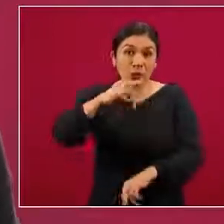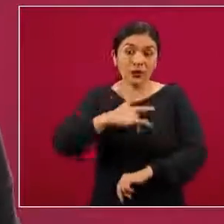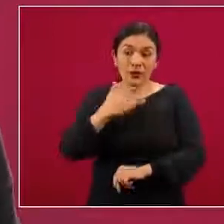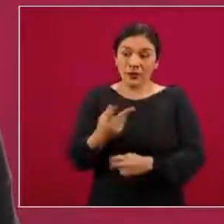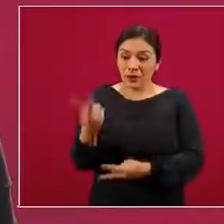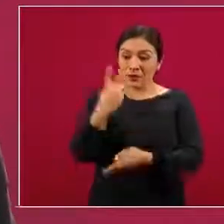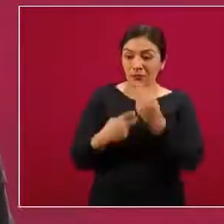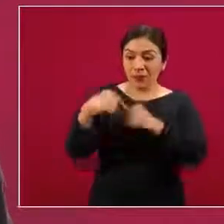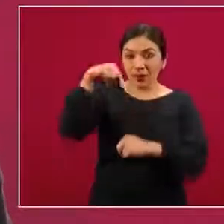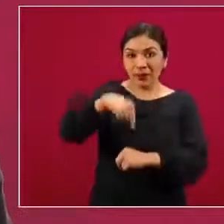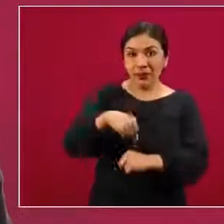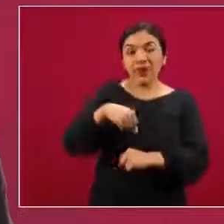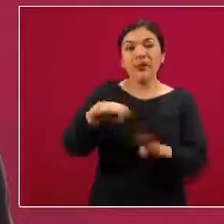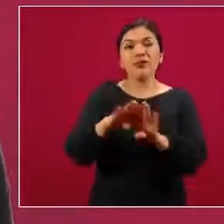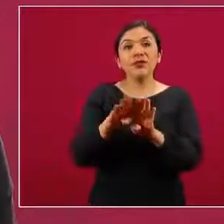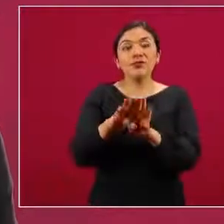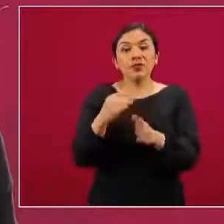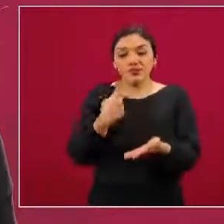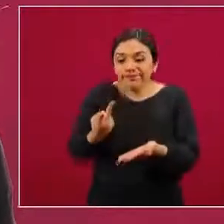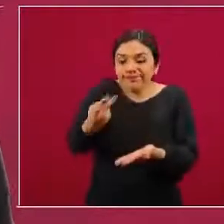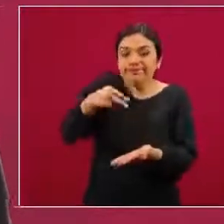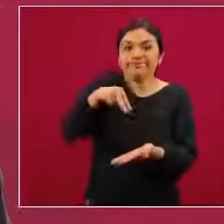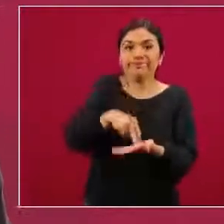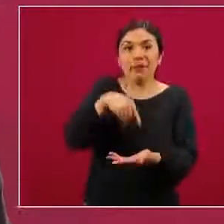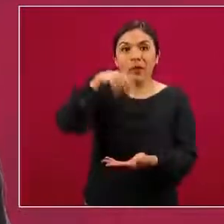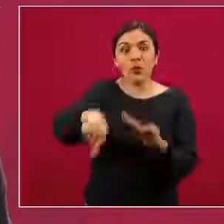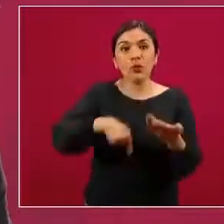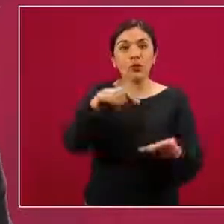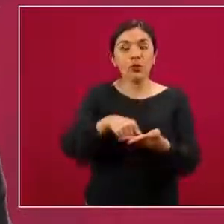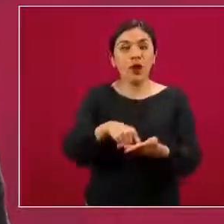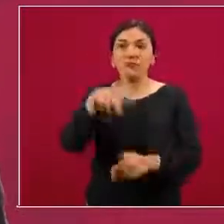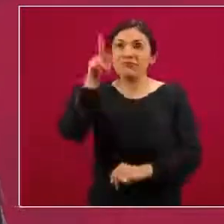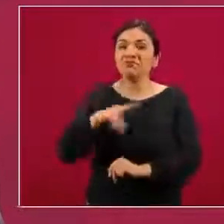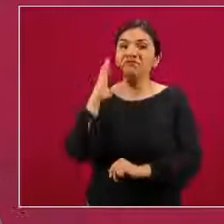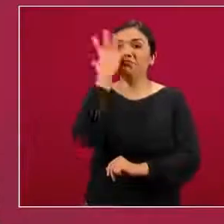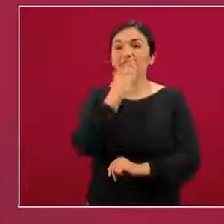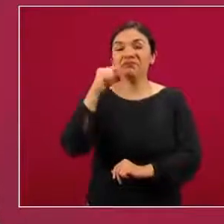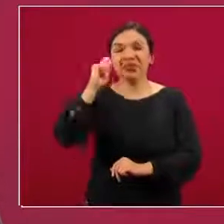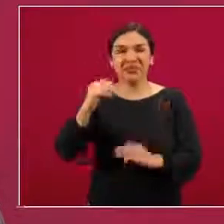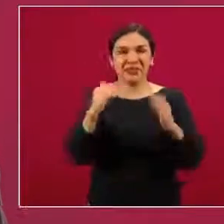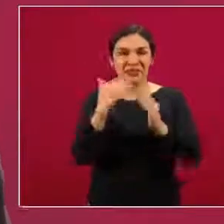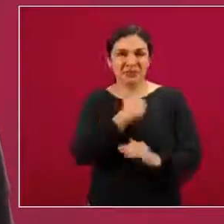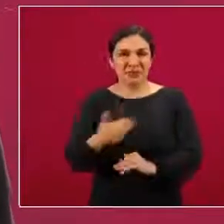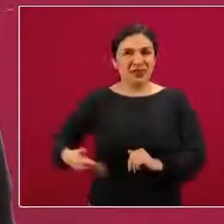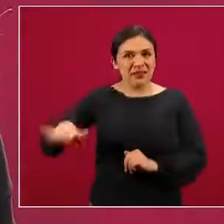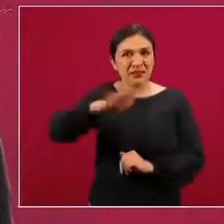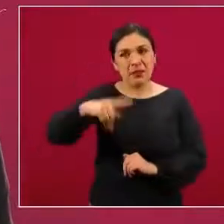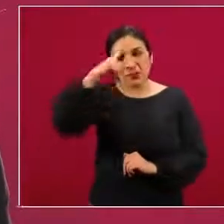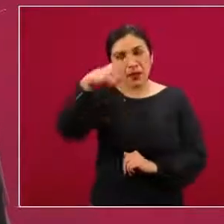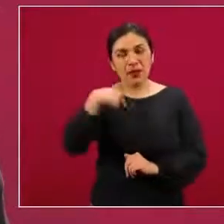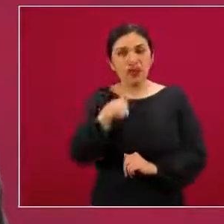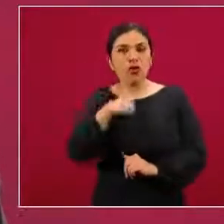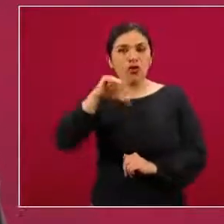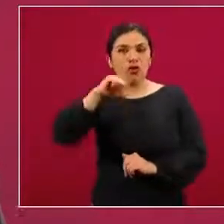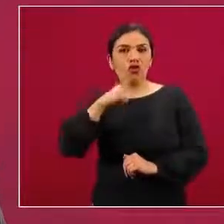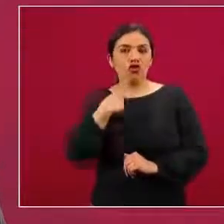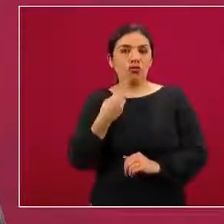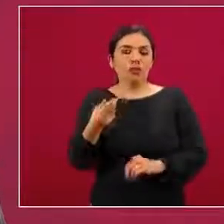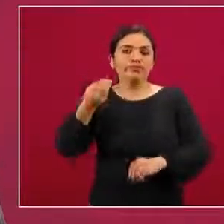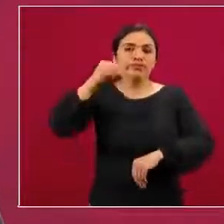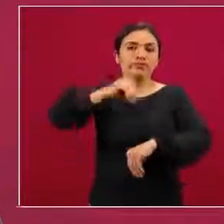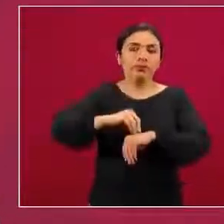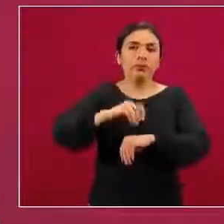aquí en este lugar espléndido en el Palacio Nacional para moderar esta mesa en nombre de